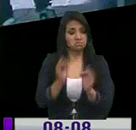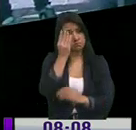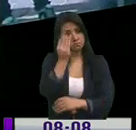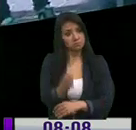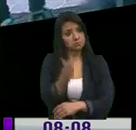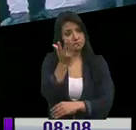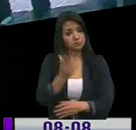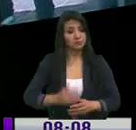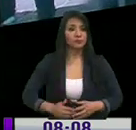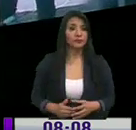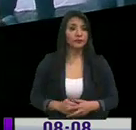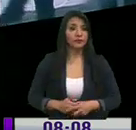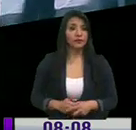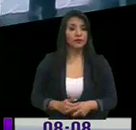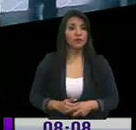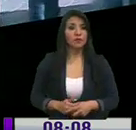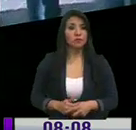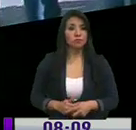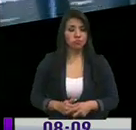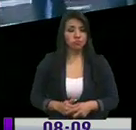día, adelante.